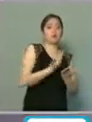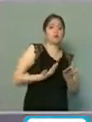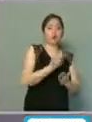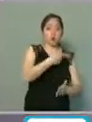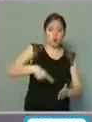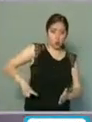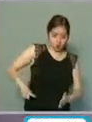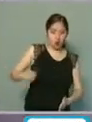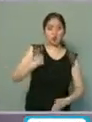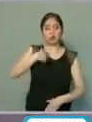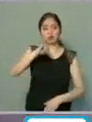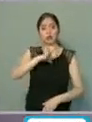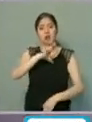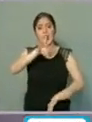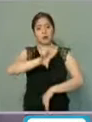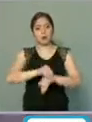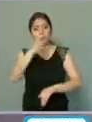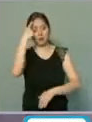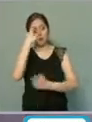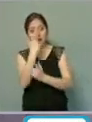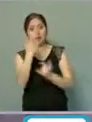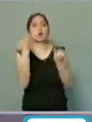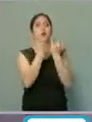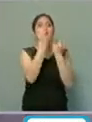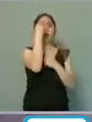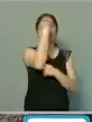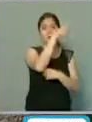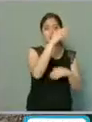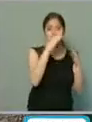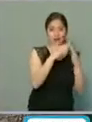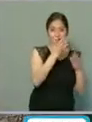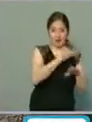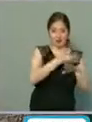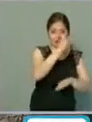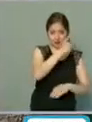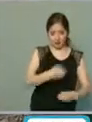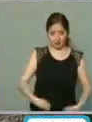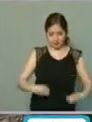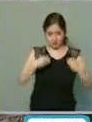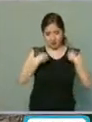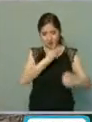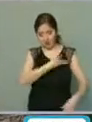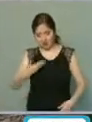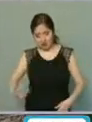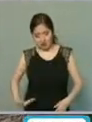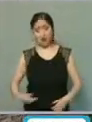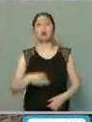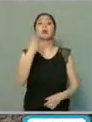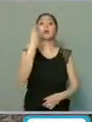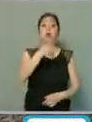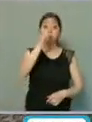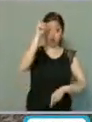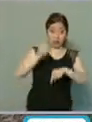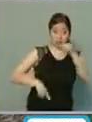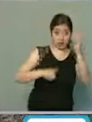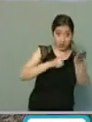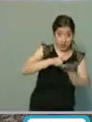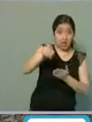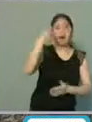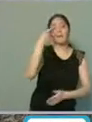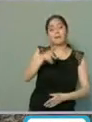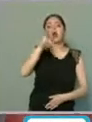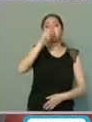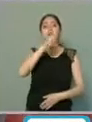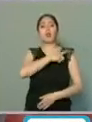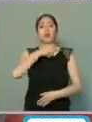y sobre la Casa Blanca. Entonces, pero es que finalmente yo creo que eso es lo importante, no quitarles el derecho, simplemente regularlo, que no puedan tener este tipo